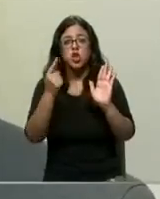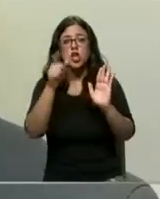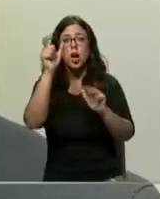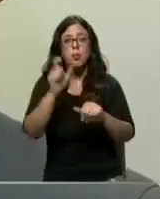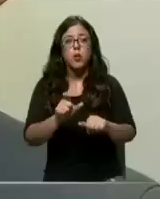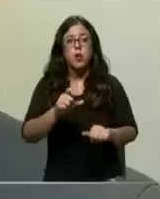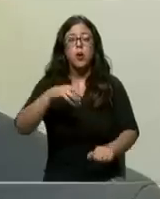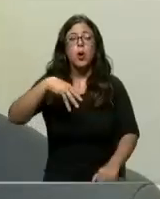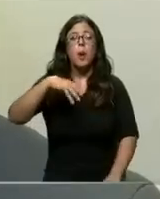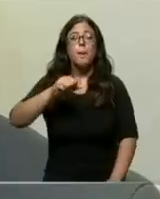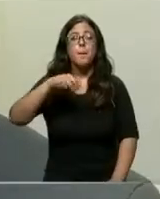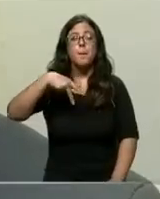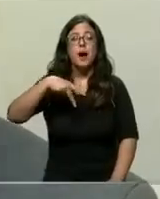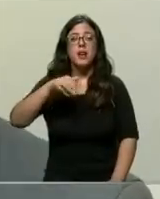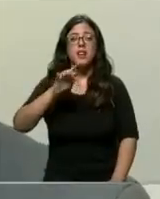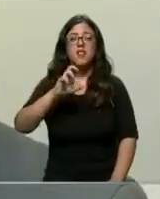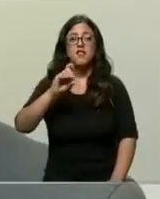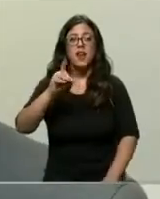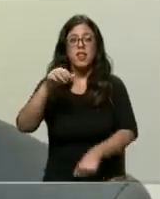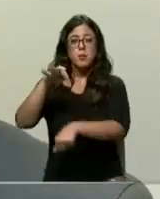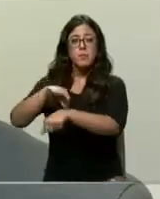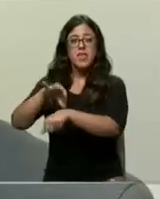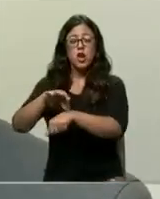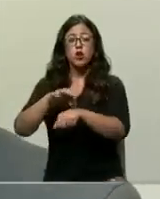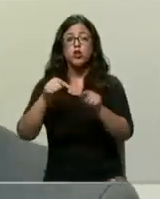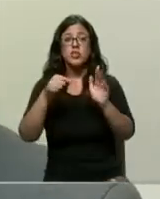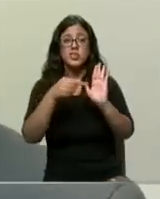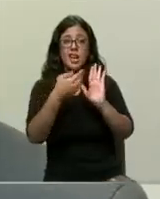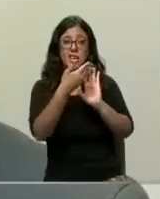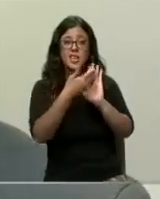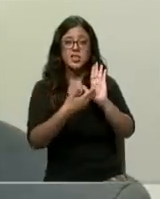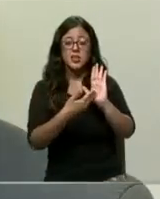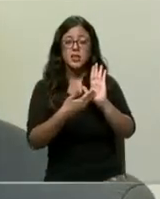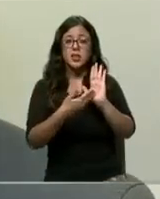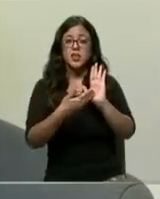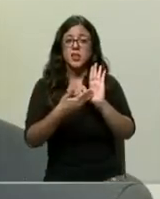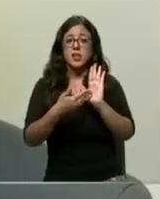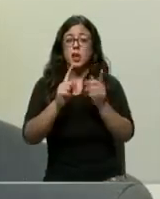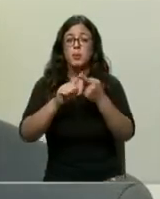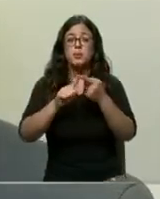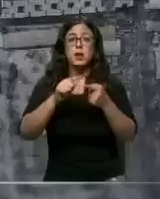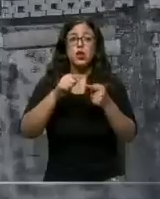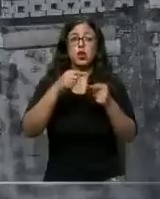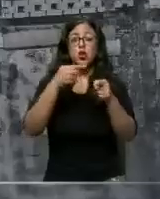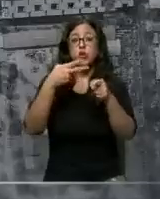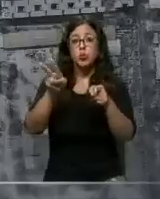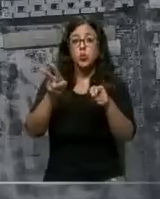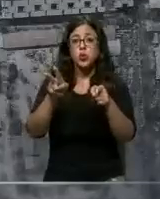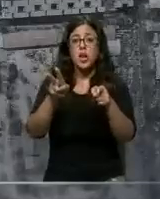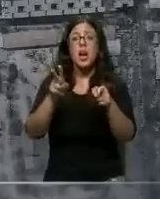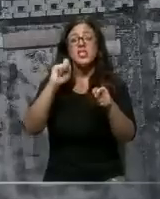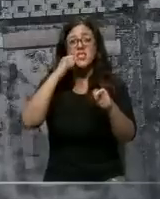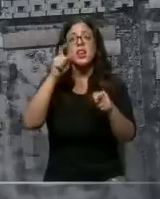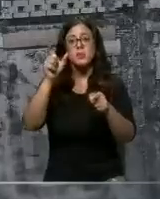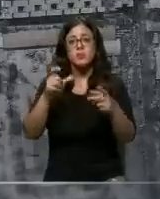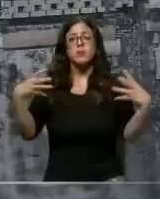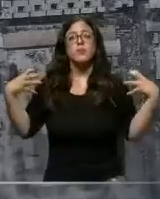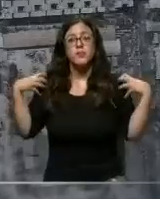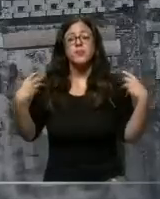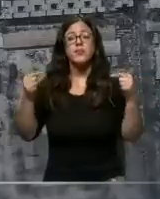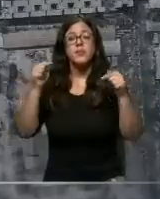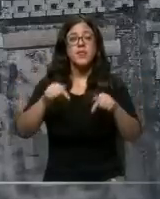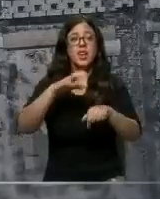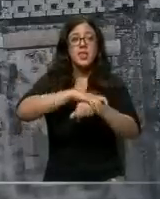señor Jürgensen, y lo que se ha establecido en el expediente es que la participación de él corresponde a autor. Por esto, desde la penitenciaría